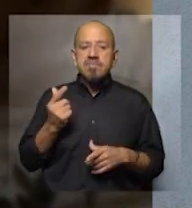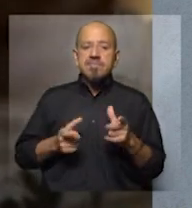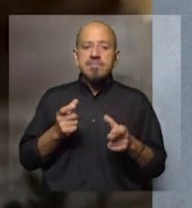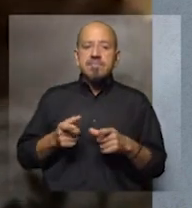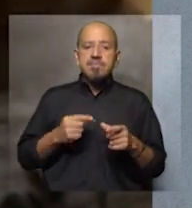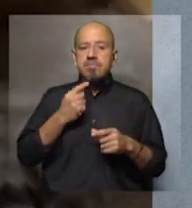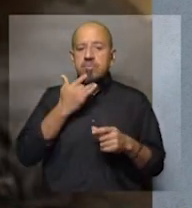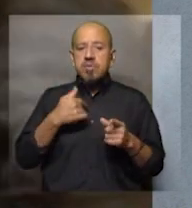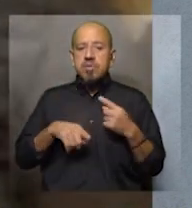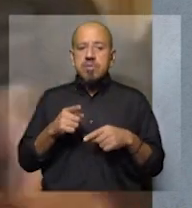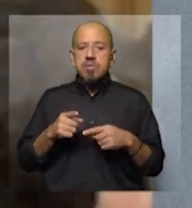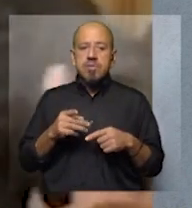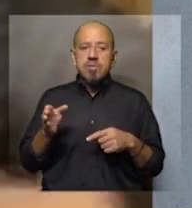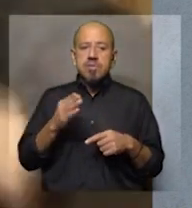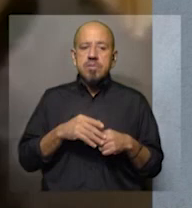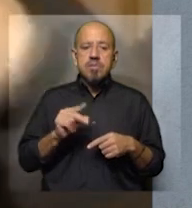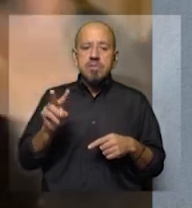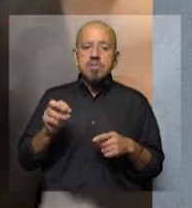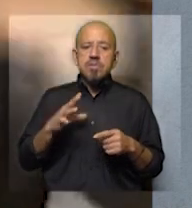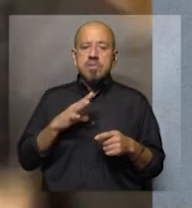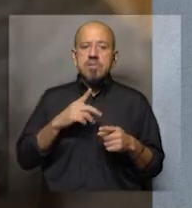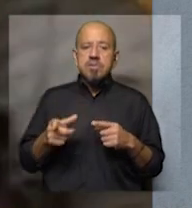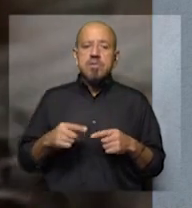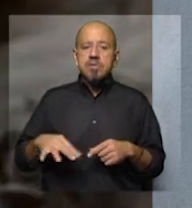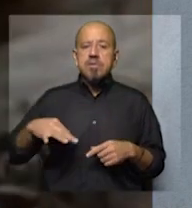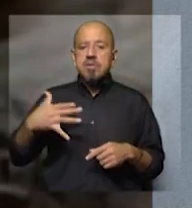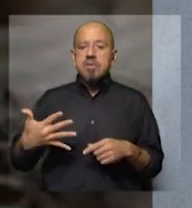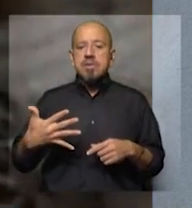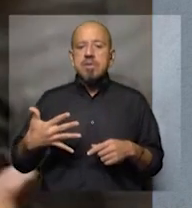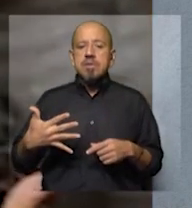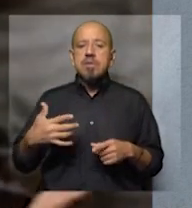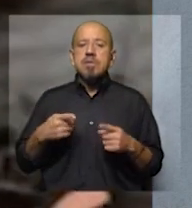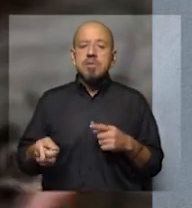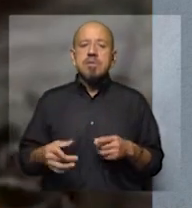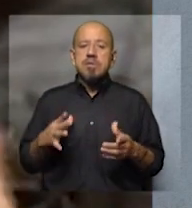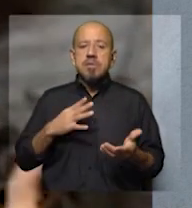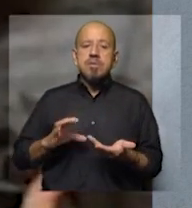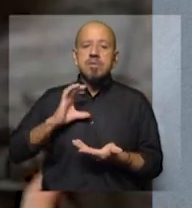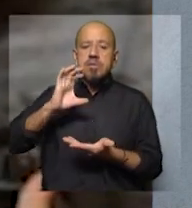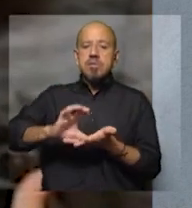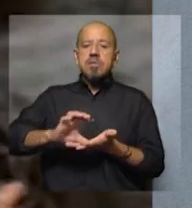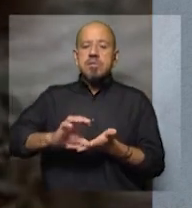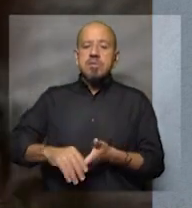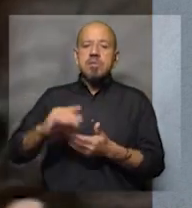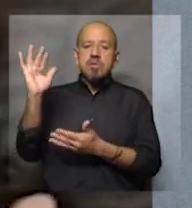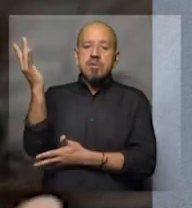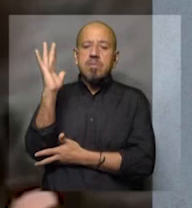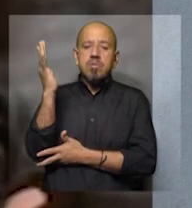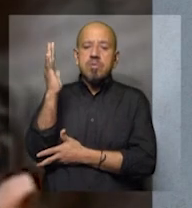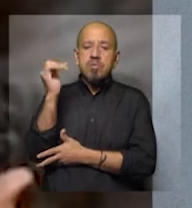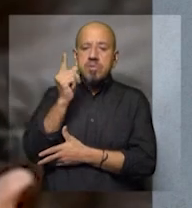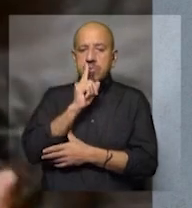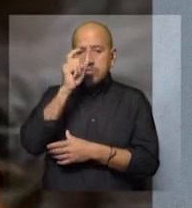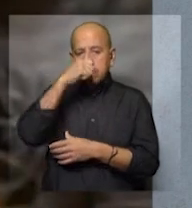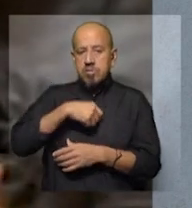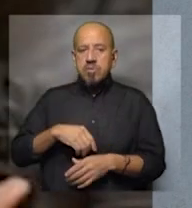como el área como las áreas verdes donde quintuplicando hablando de gasto lo que invertimos en la poda de Montevideo y porque logramos